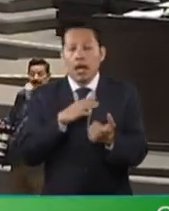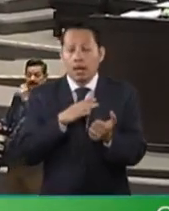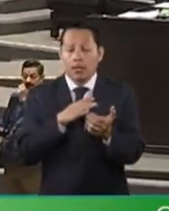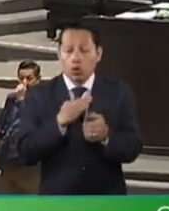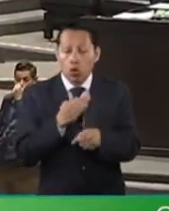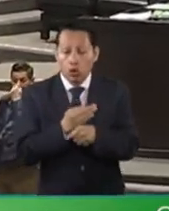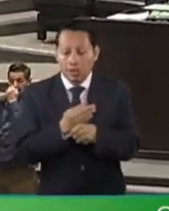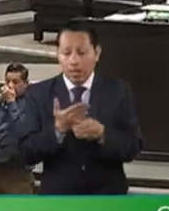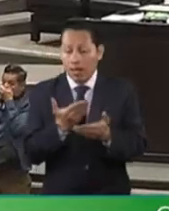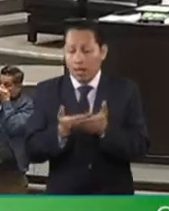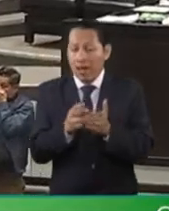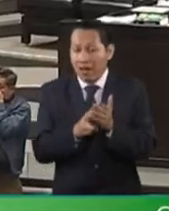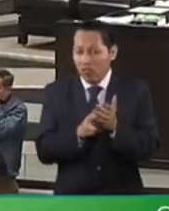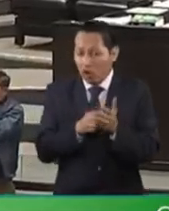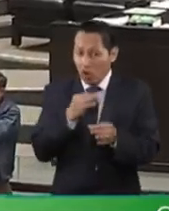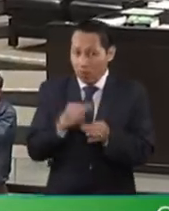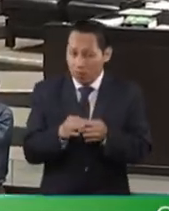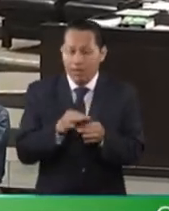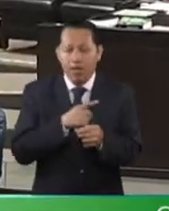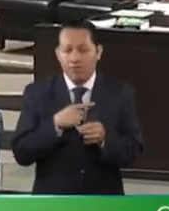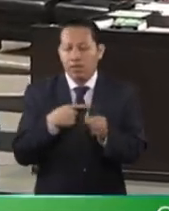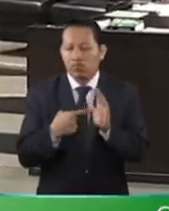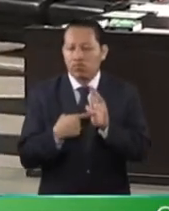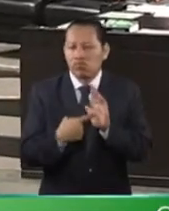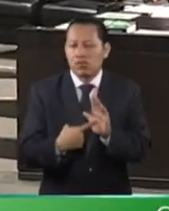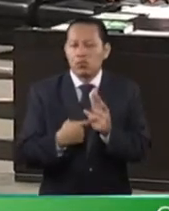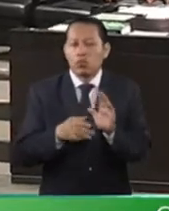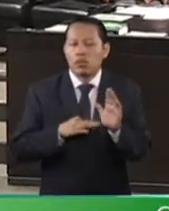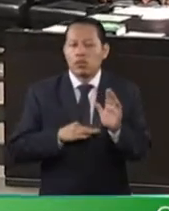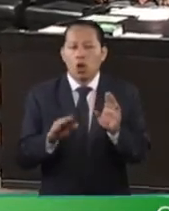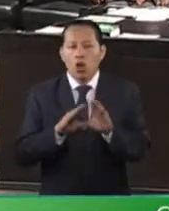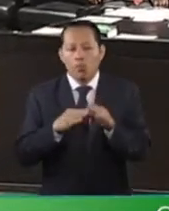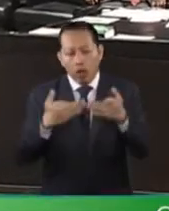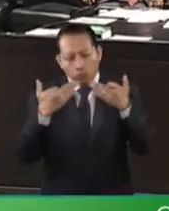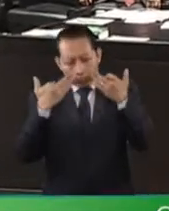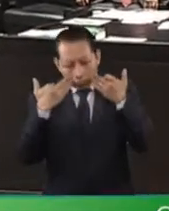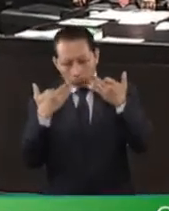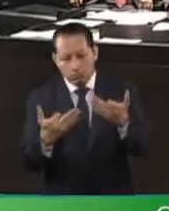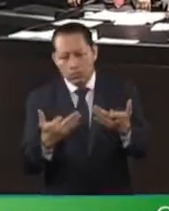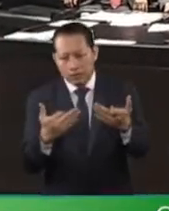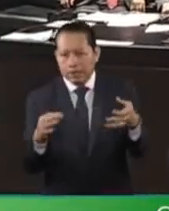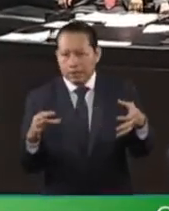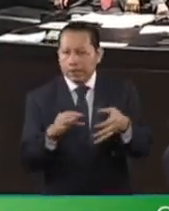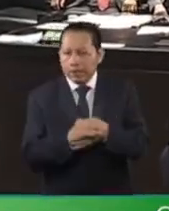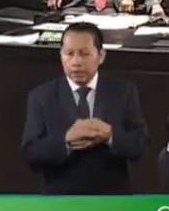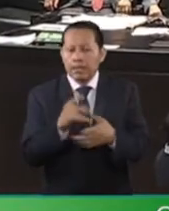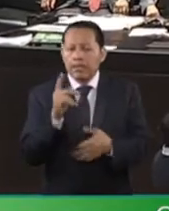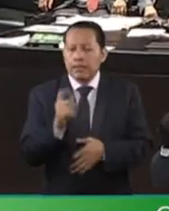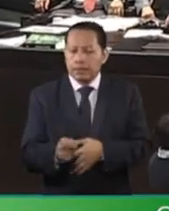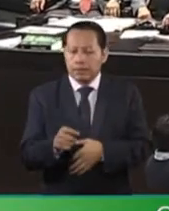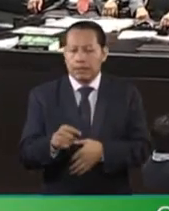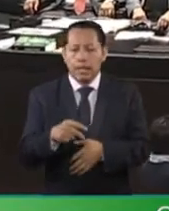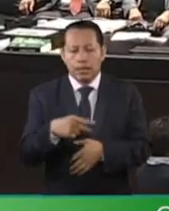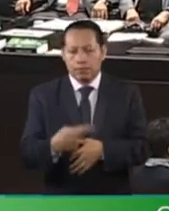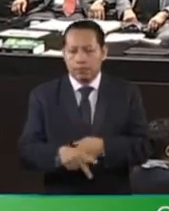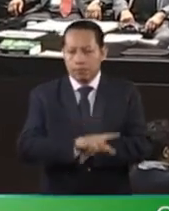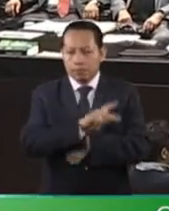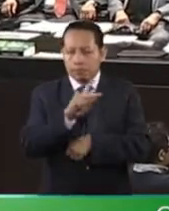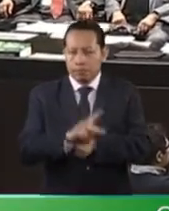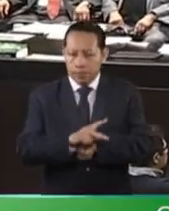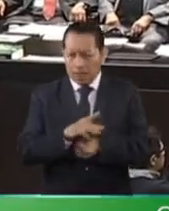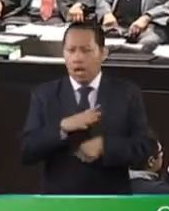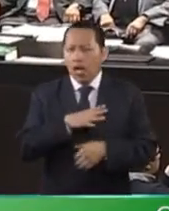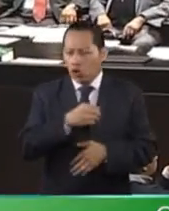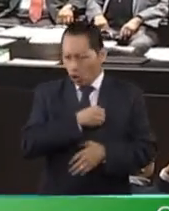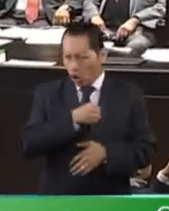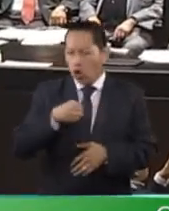hoy aprobamos debe reflejar los compromisos asumidos por nuestro país de